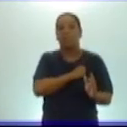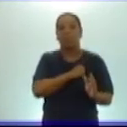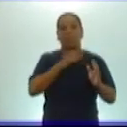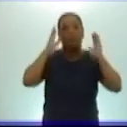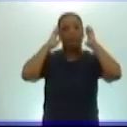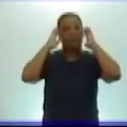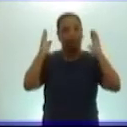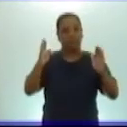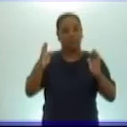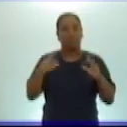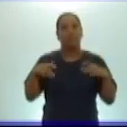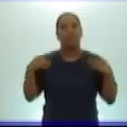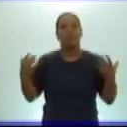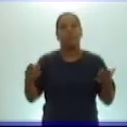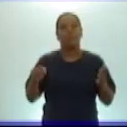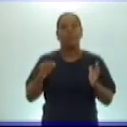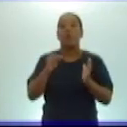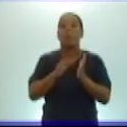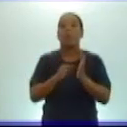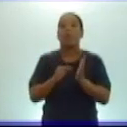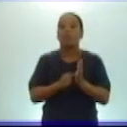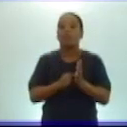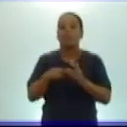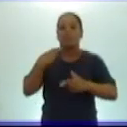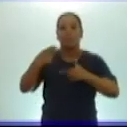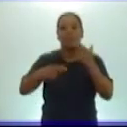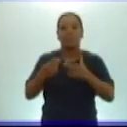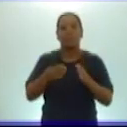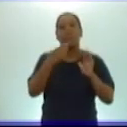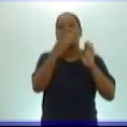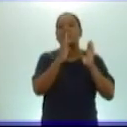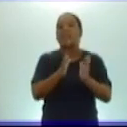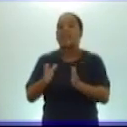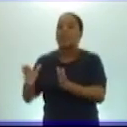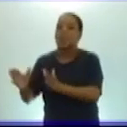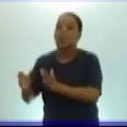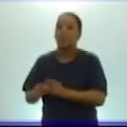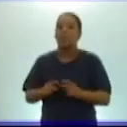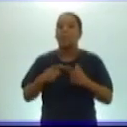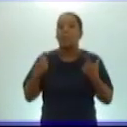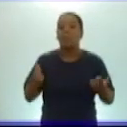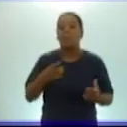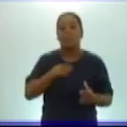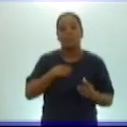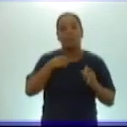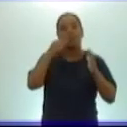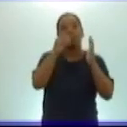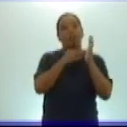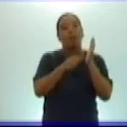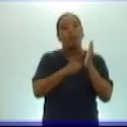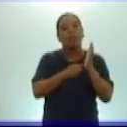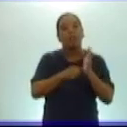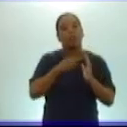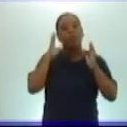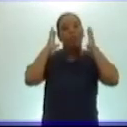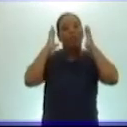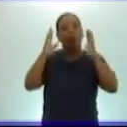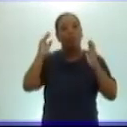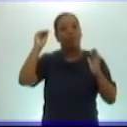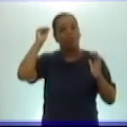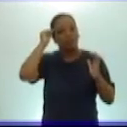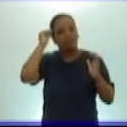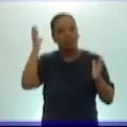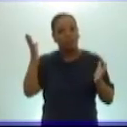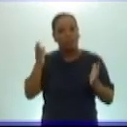qué operaciones realizó y en qué orden. ¿Por qué? Porque tenemos que hacer las operaciones en un orden lógico. Si tengo una